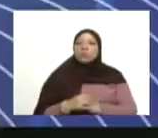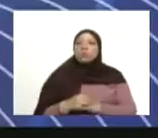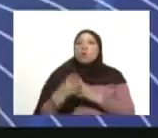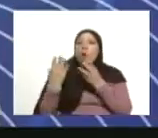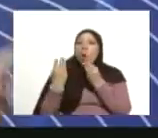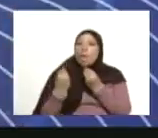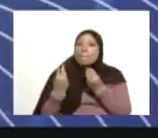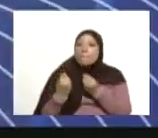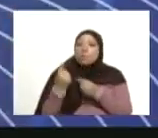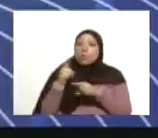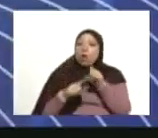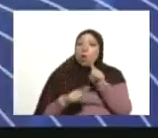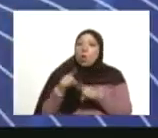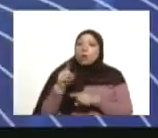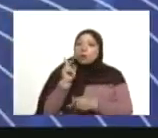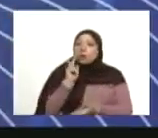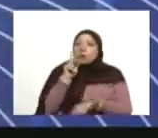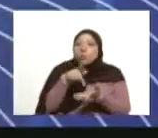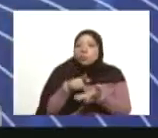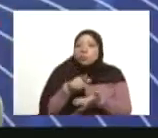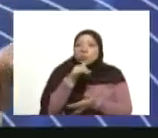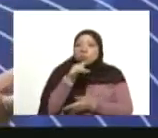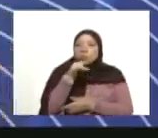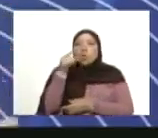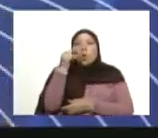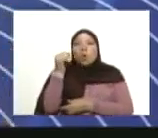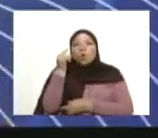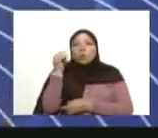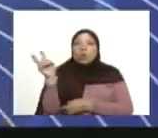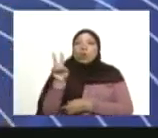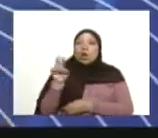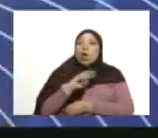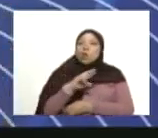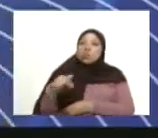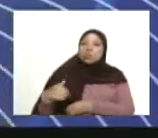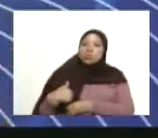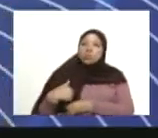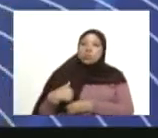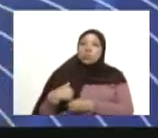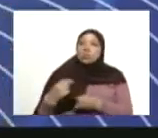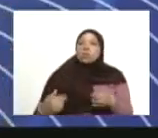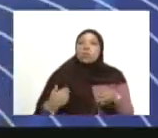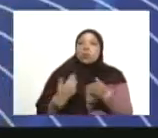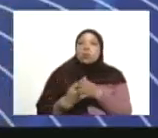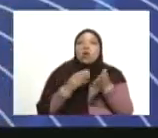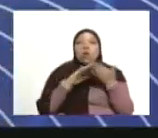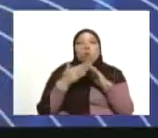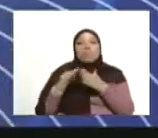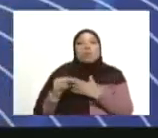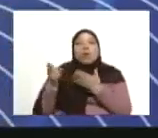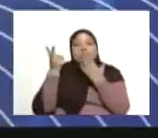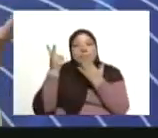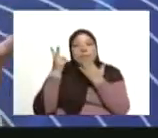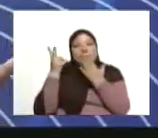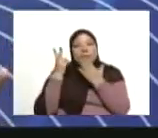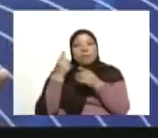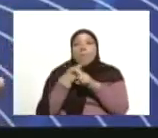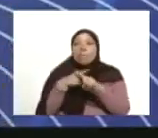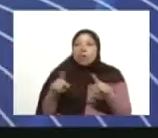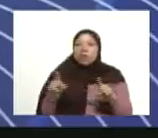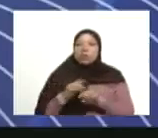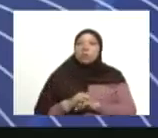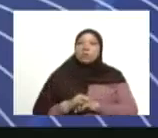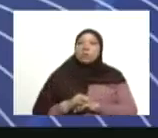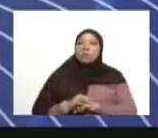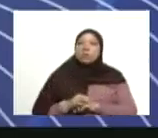Muchas cosas, costumbres que no son nuestras, han llegado a nuestras comunidades indígenas, pero